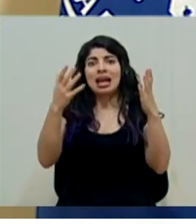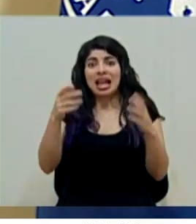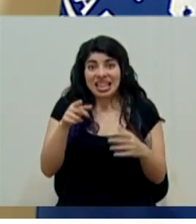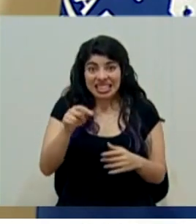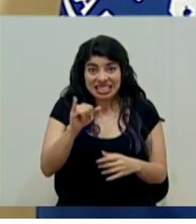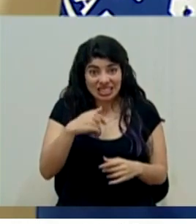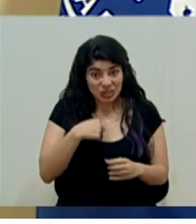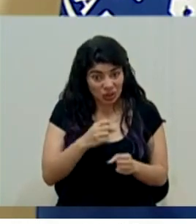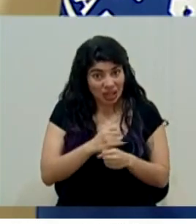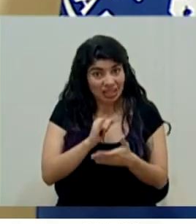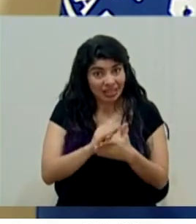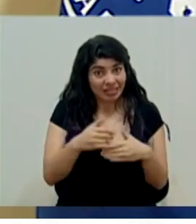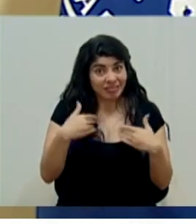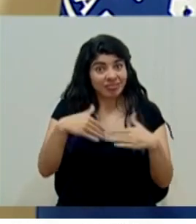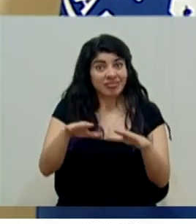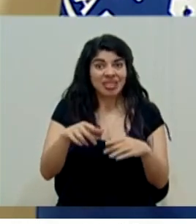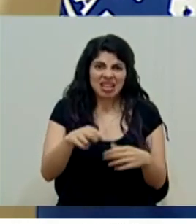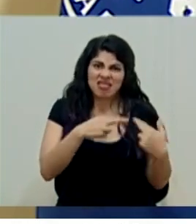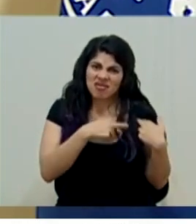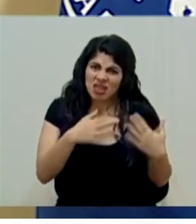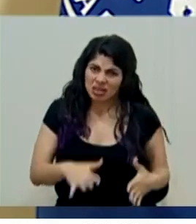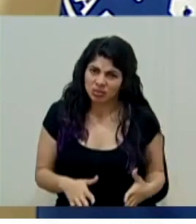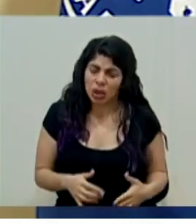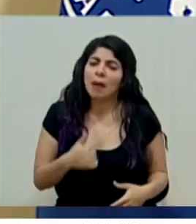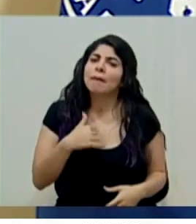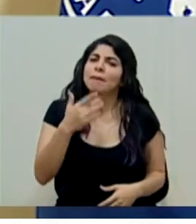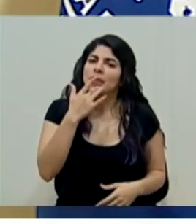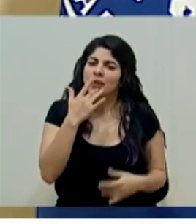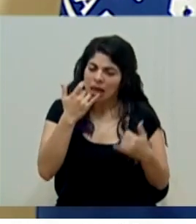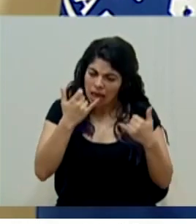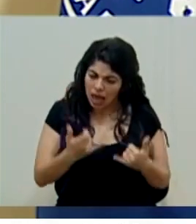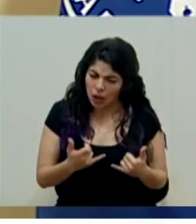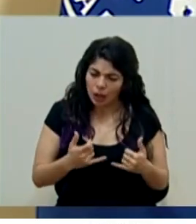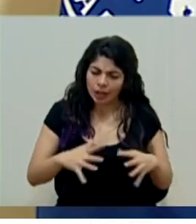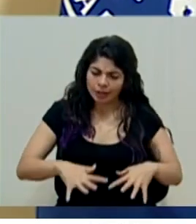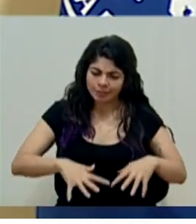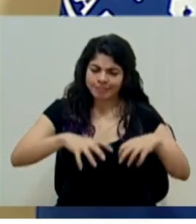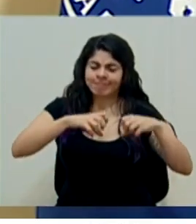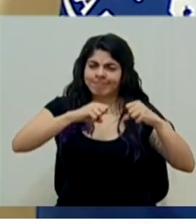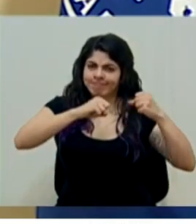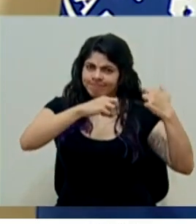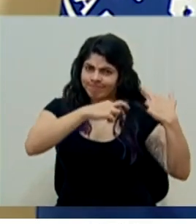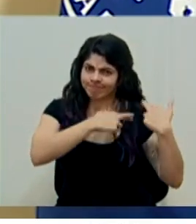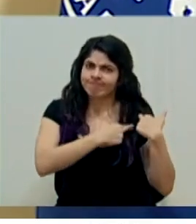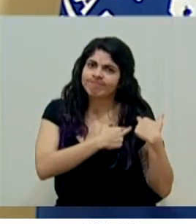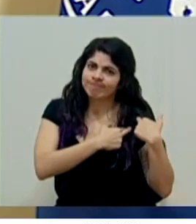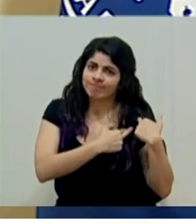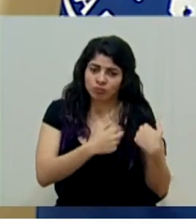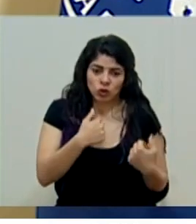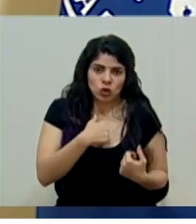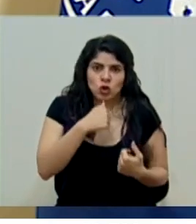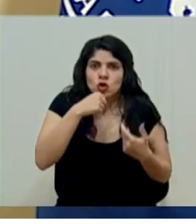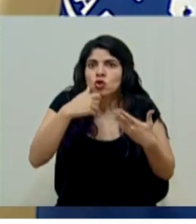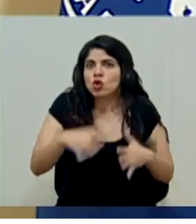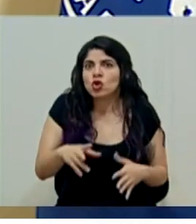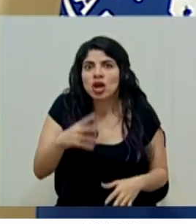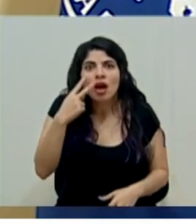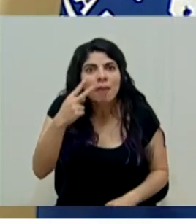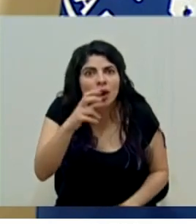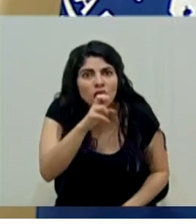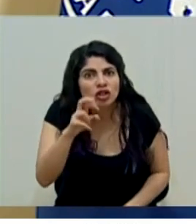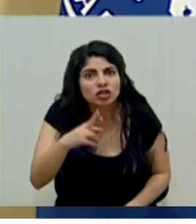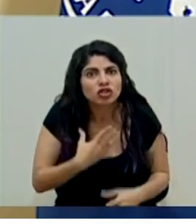muy irresponsable. Usted yo dijo, prefiero asumir esto de lleno porque yo no quiero ver a Costa